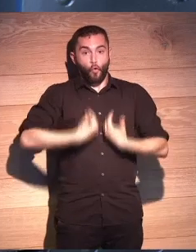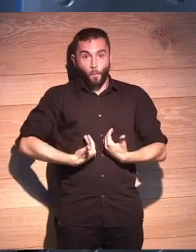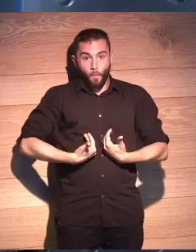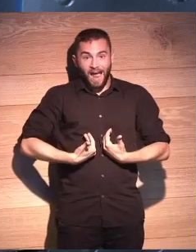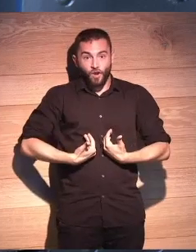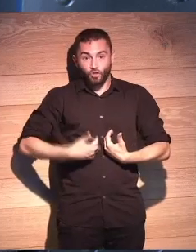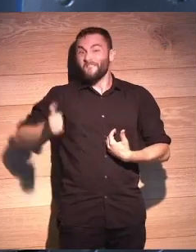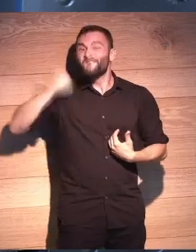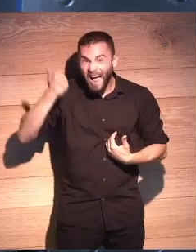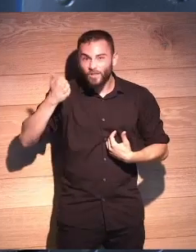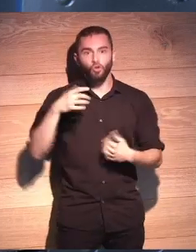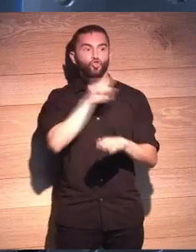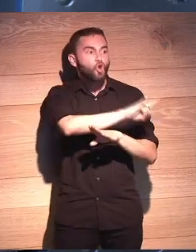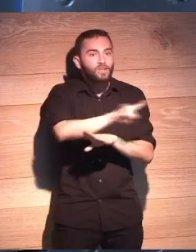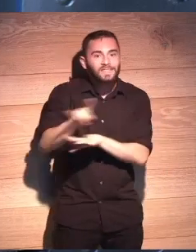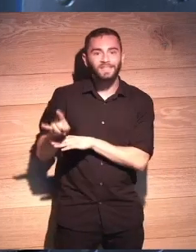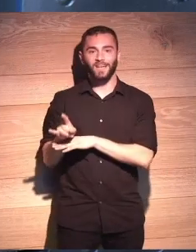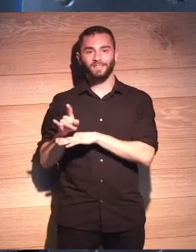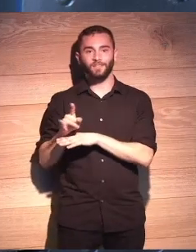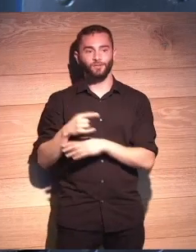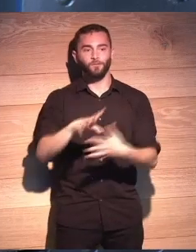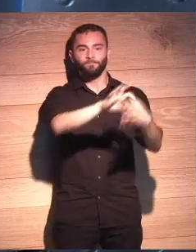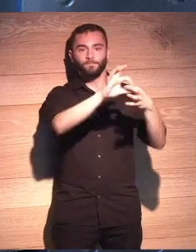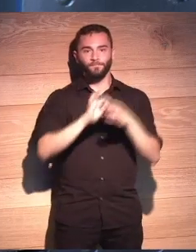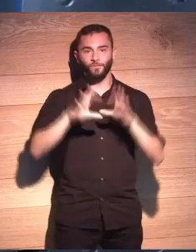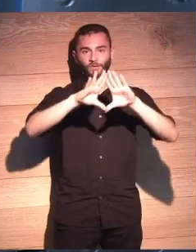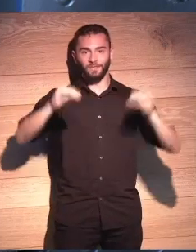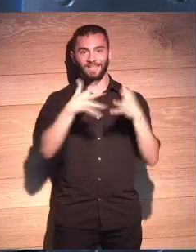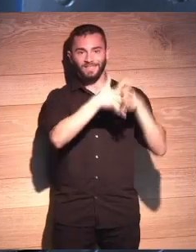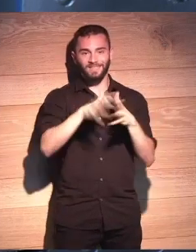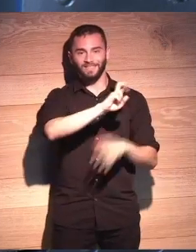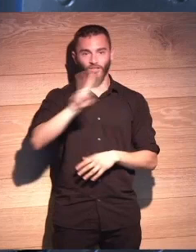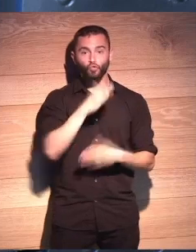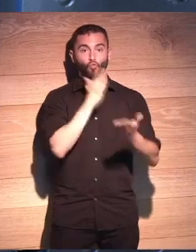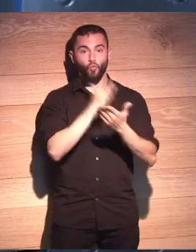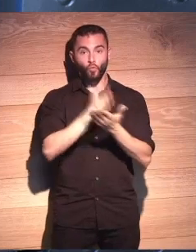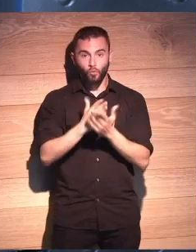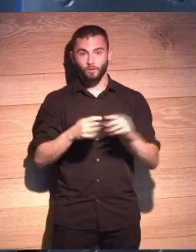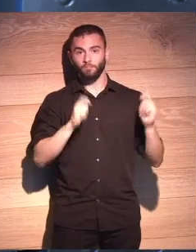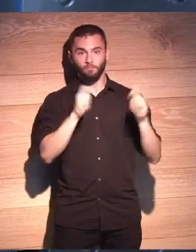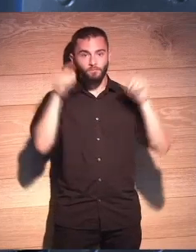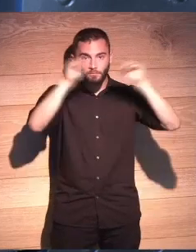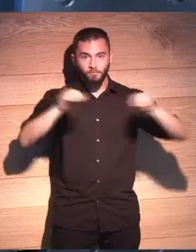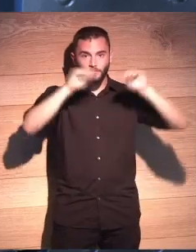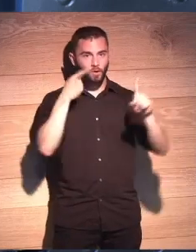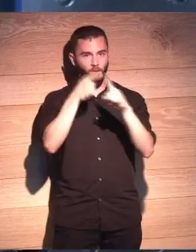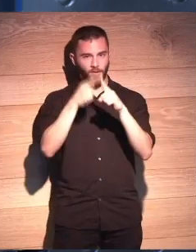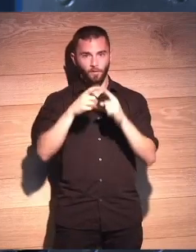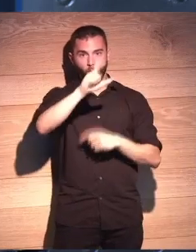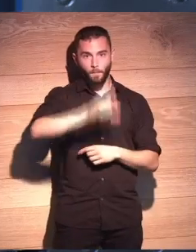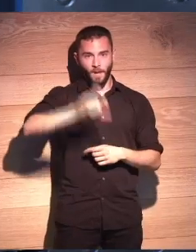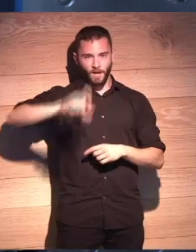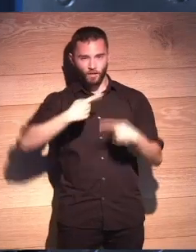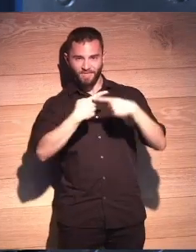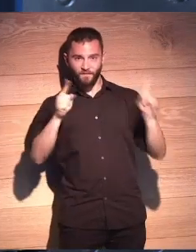engañan. Entonces yo cuento también, enlazo con una universidad en Estados Unidos donde están dando un curso para que la gente aprenda a distinguir y que no se la den